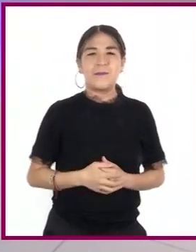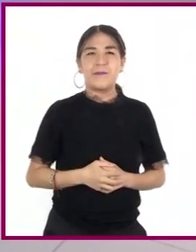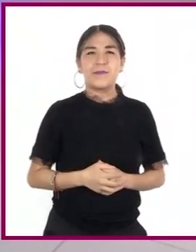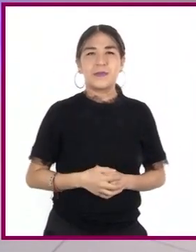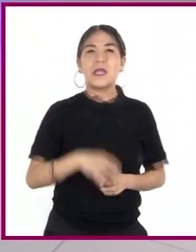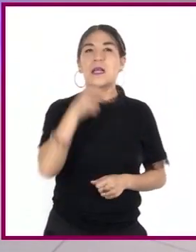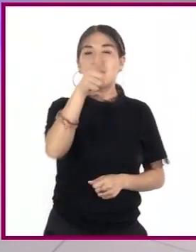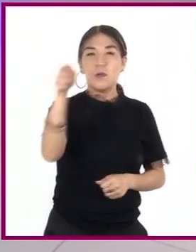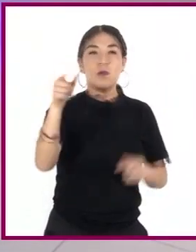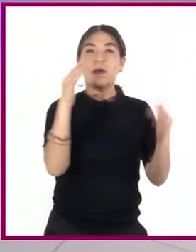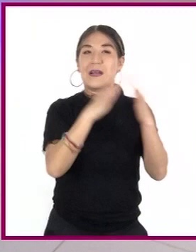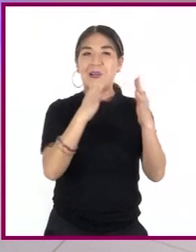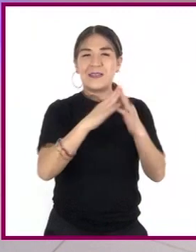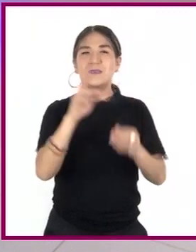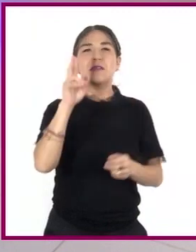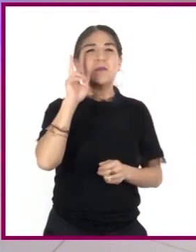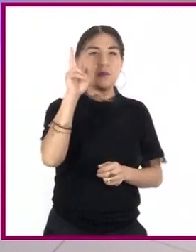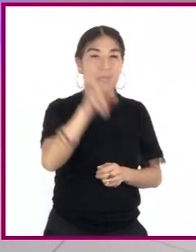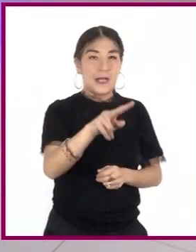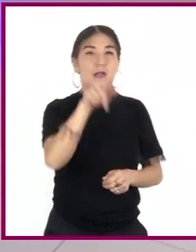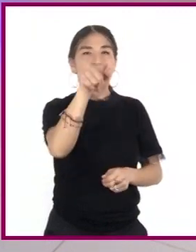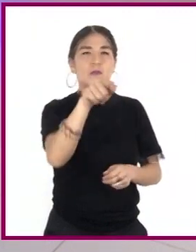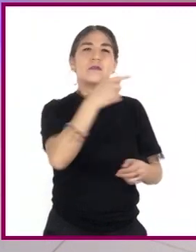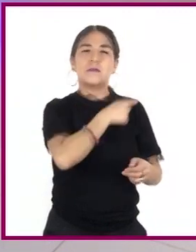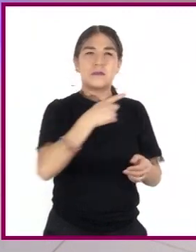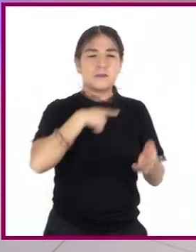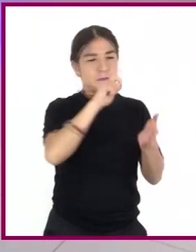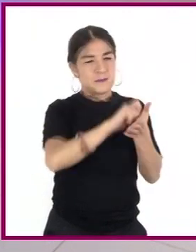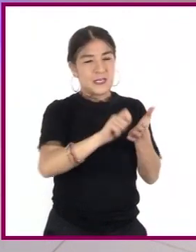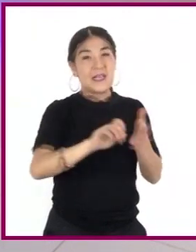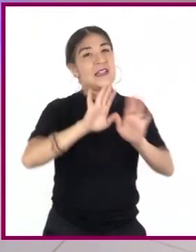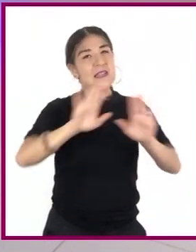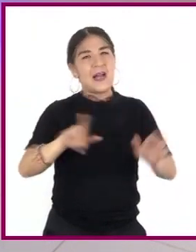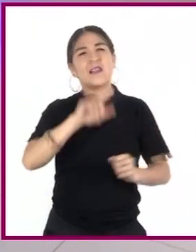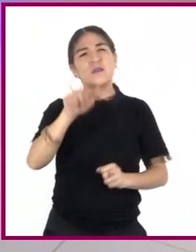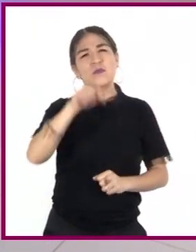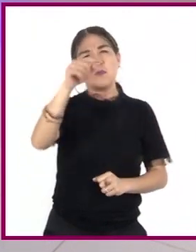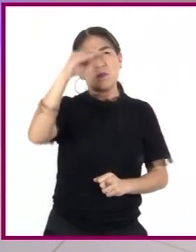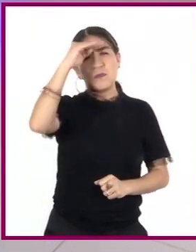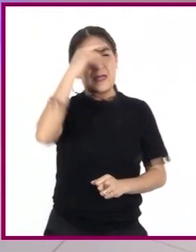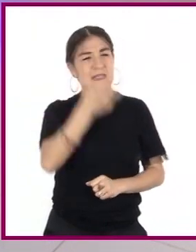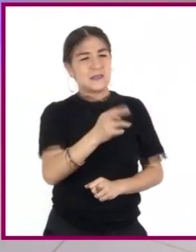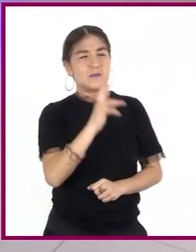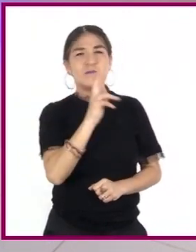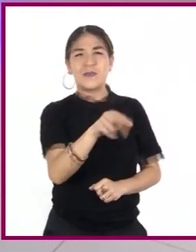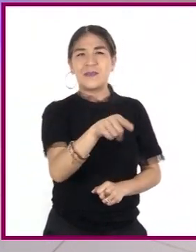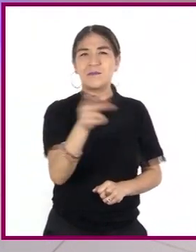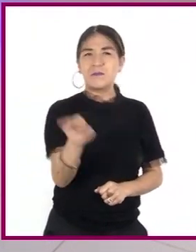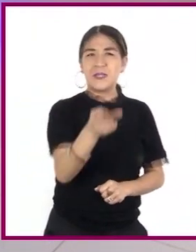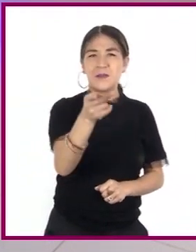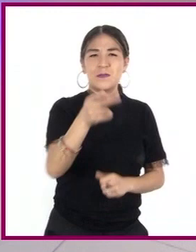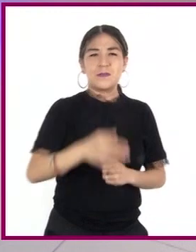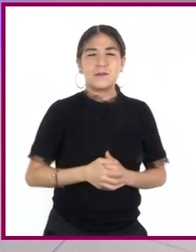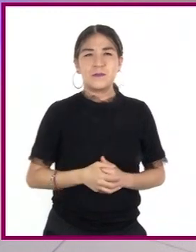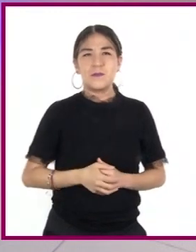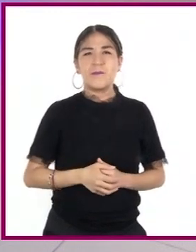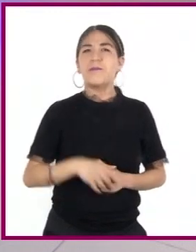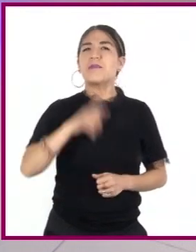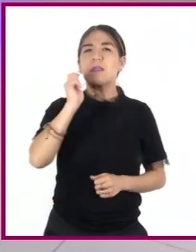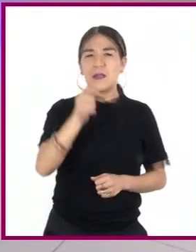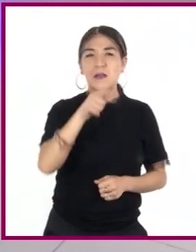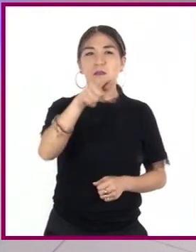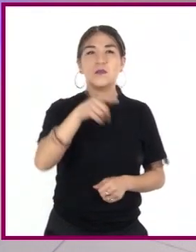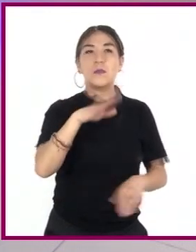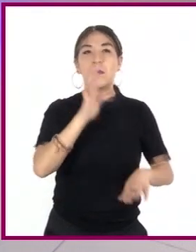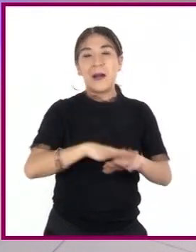Ustedes, allá en casa, tomen un momento para pensar en las respuestas a estas preguntas, considerando que